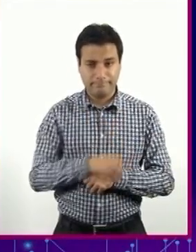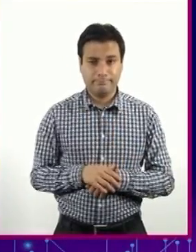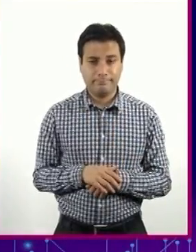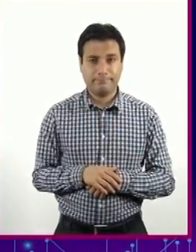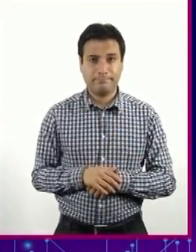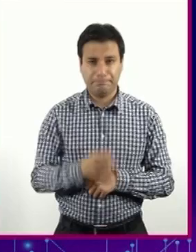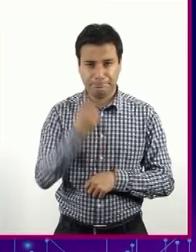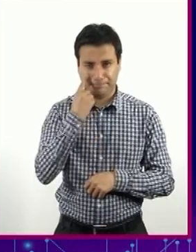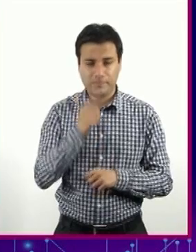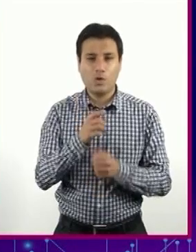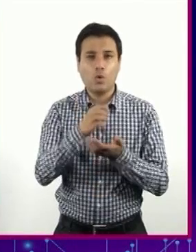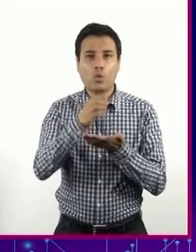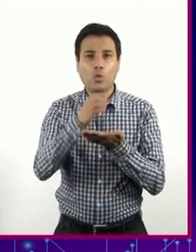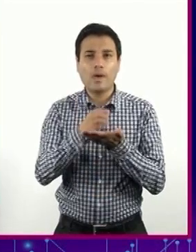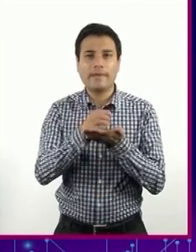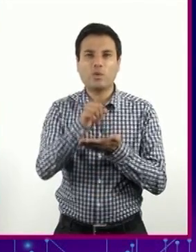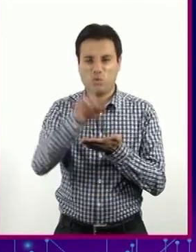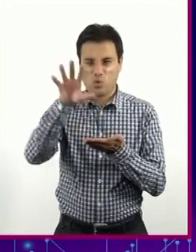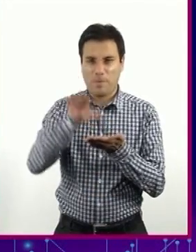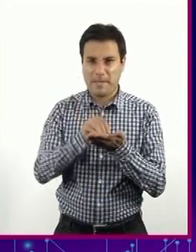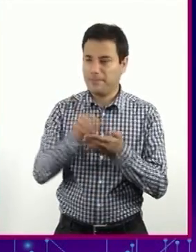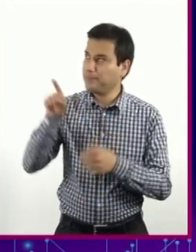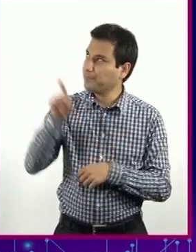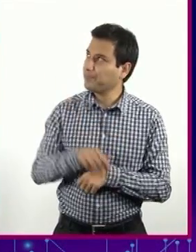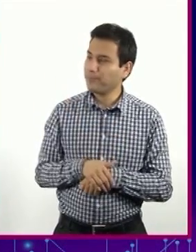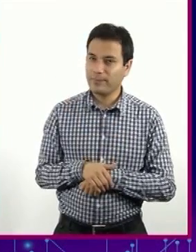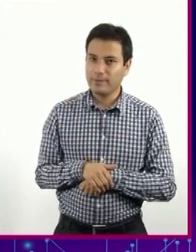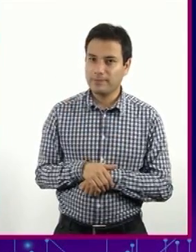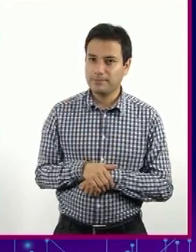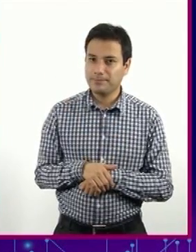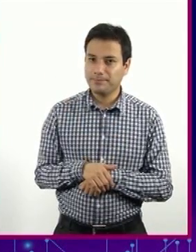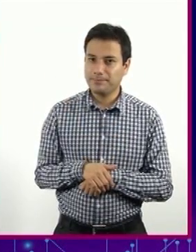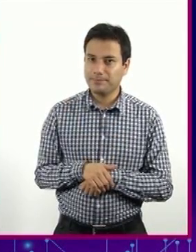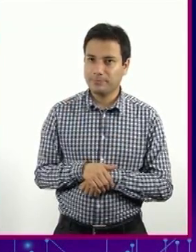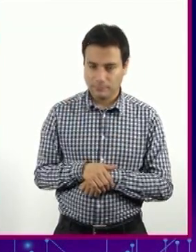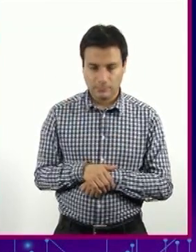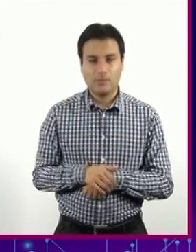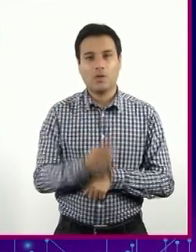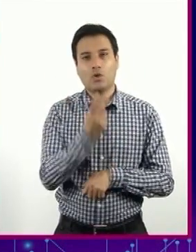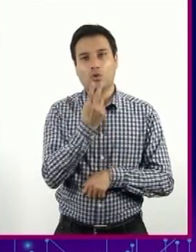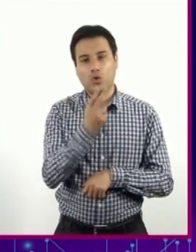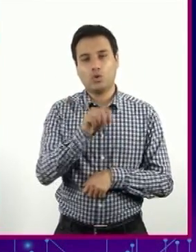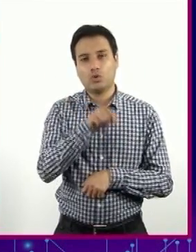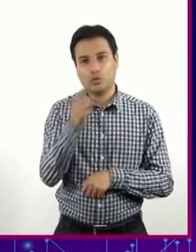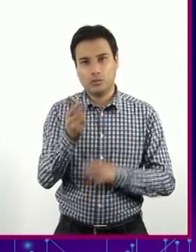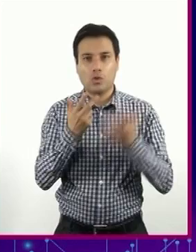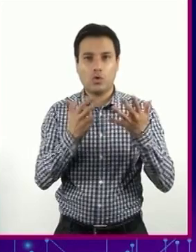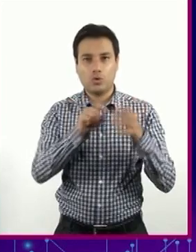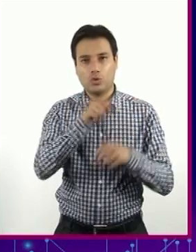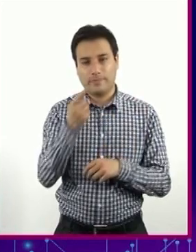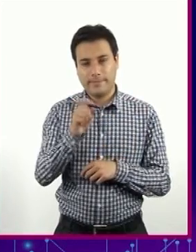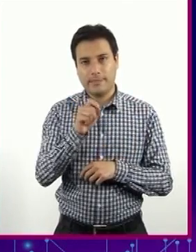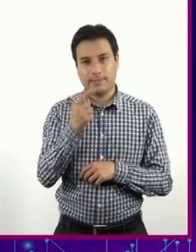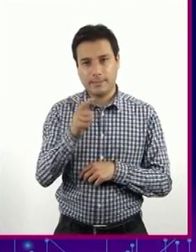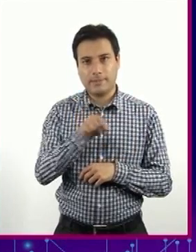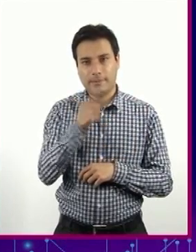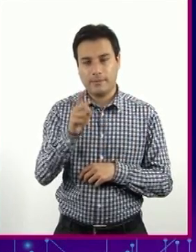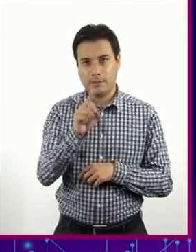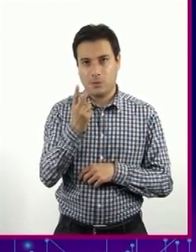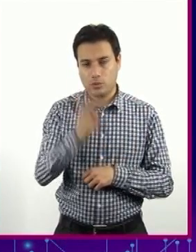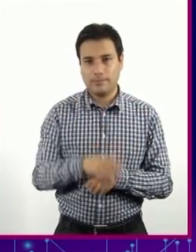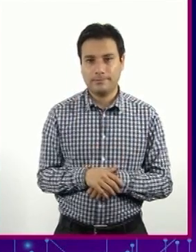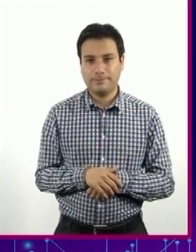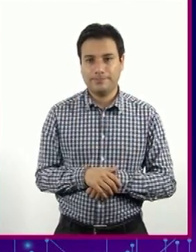Anoten en su cuaderno, de la sucesión 2, 8, 27,